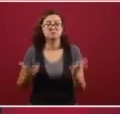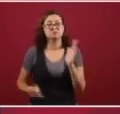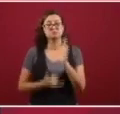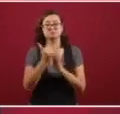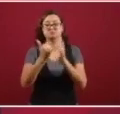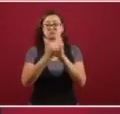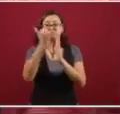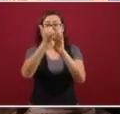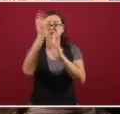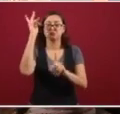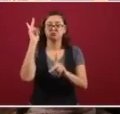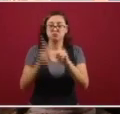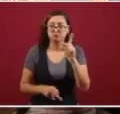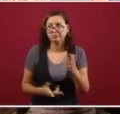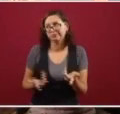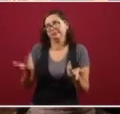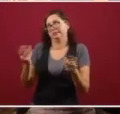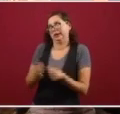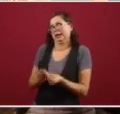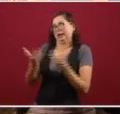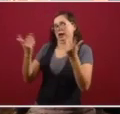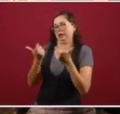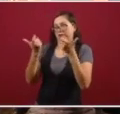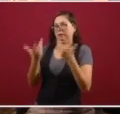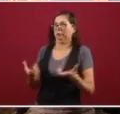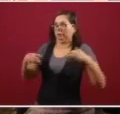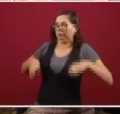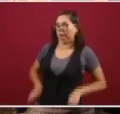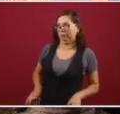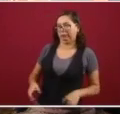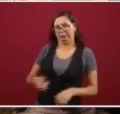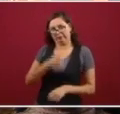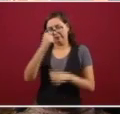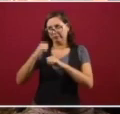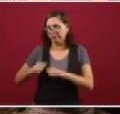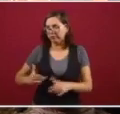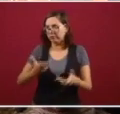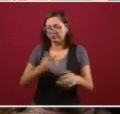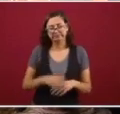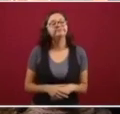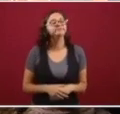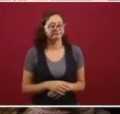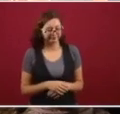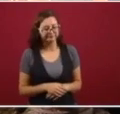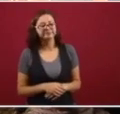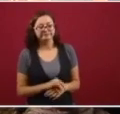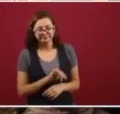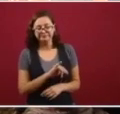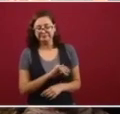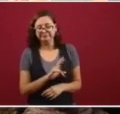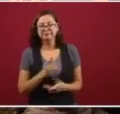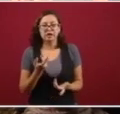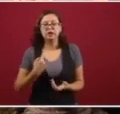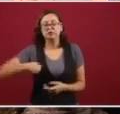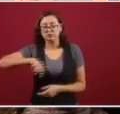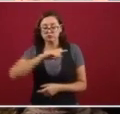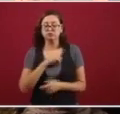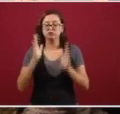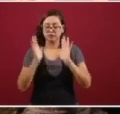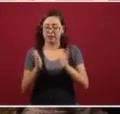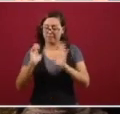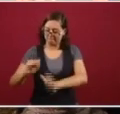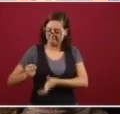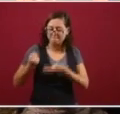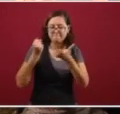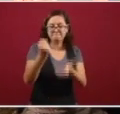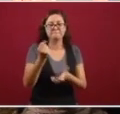No, pues tenía, ¿cómo no, si se volaron el dinero? No tenía presupuesto. Autorizamos, aprovecho para decirlo,